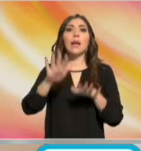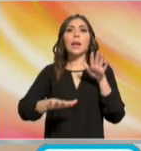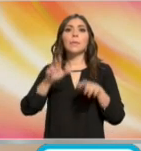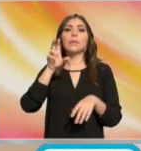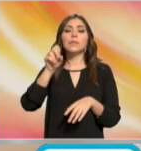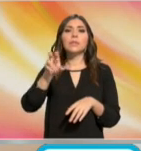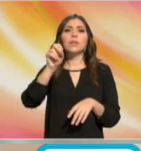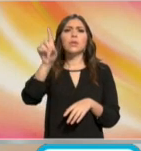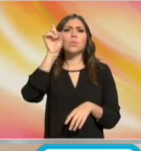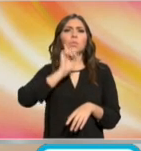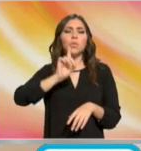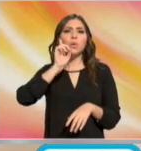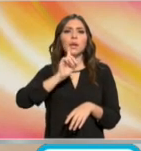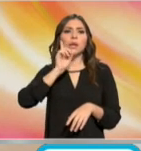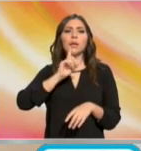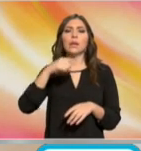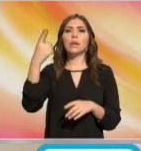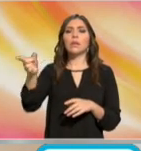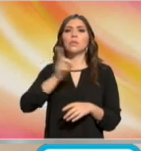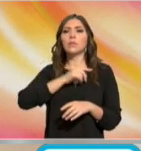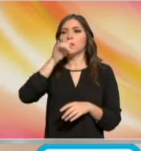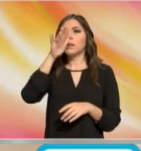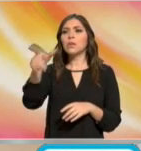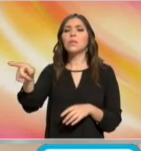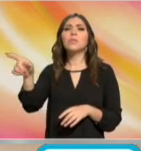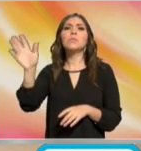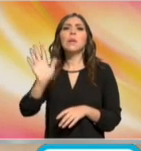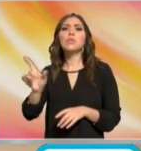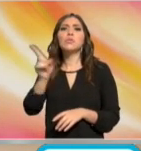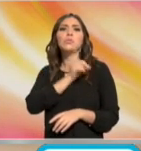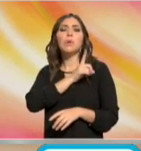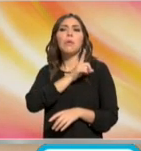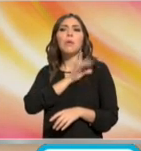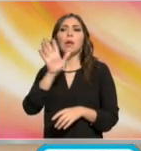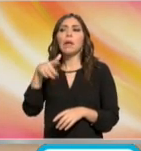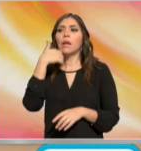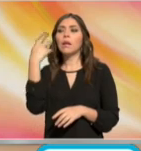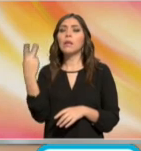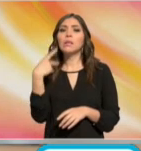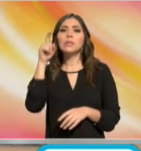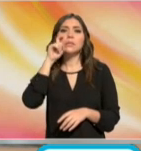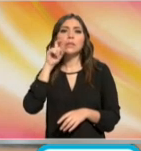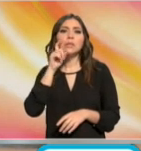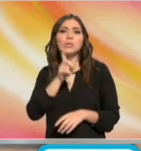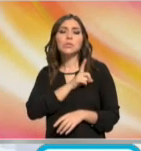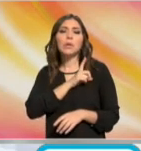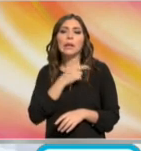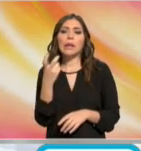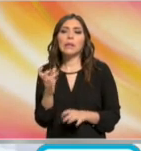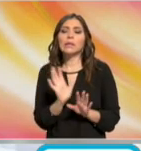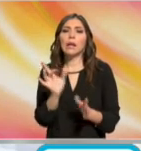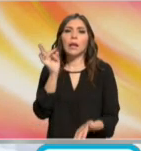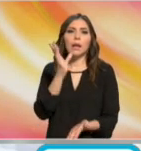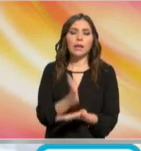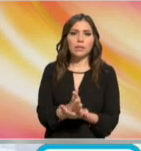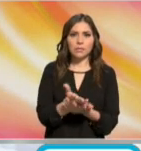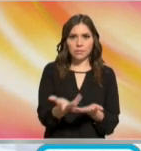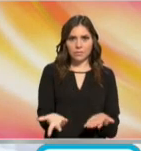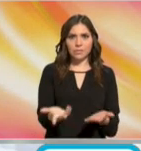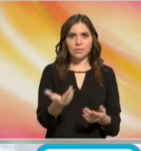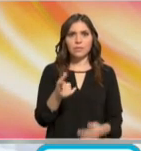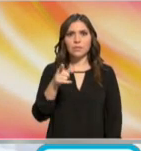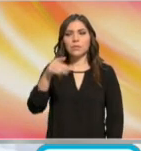estos hombres que dicen, es que él solo me quiere para eso. Sí, así lo dicen, nada más, para eso. Para eso. Entonces tú, puntos